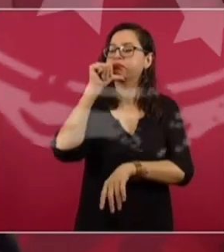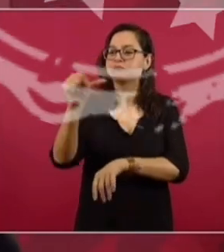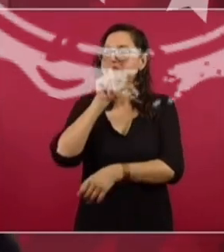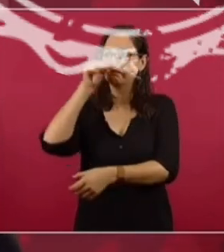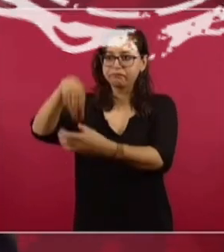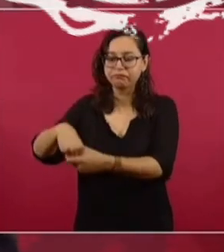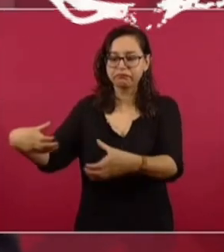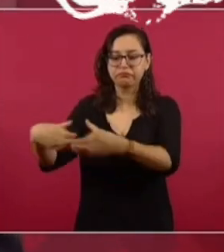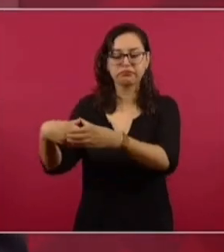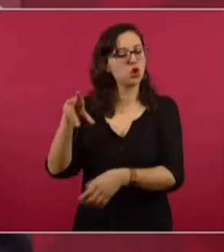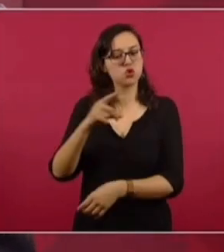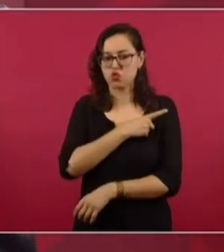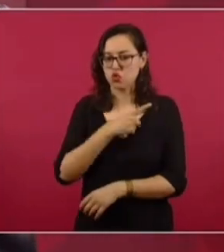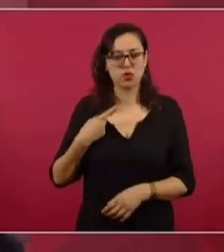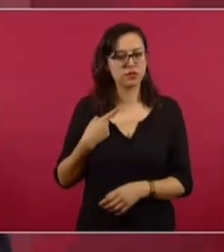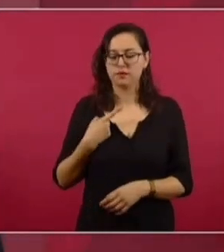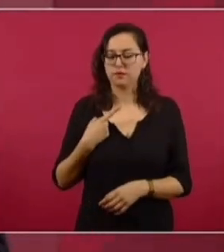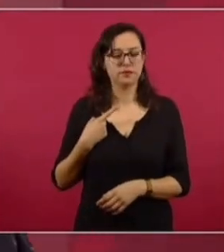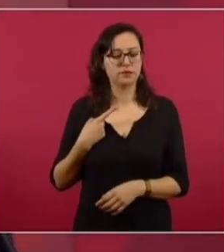Y no es